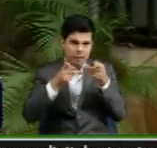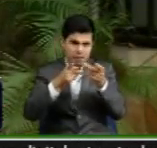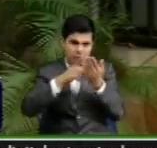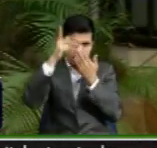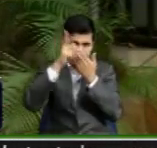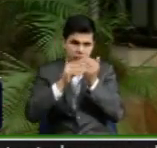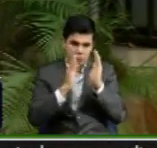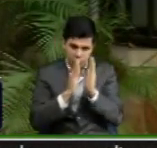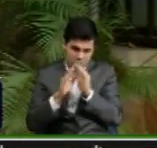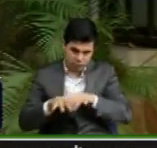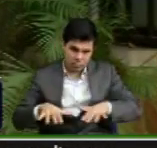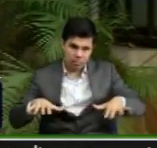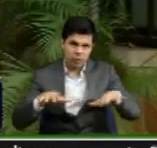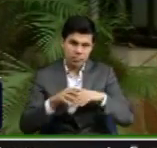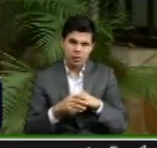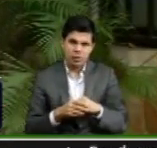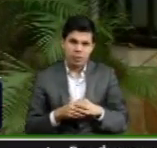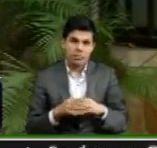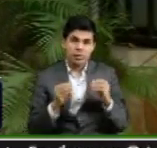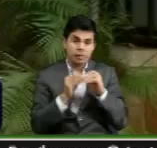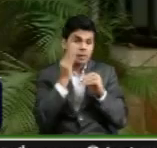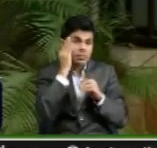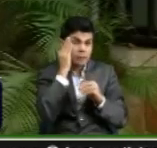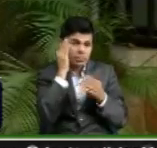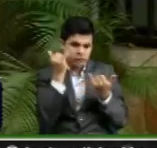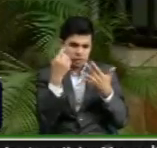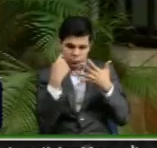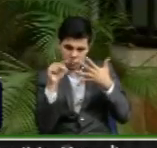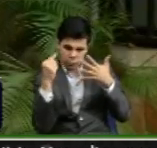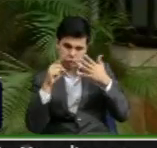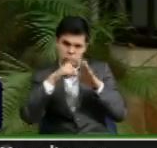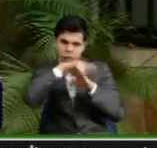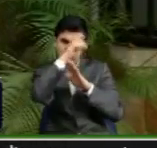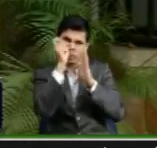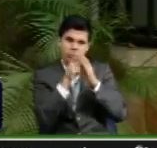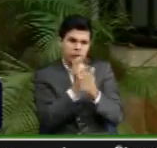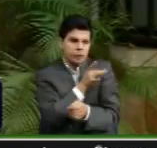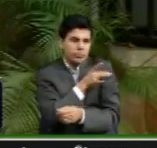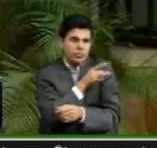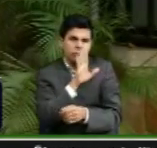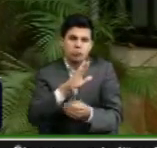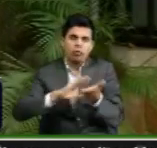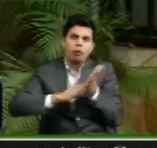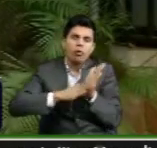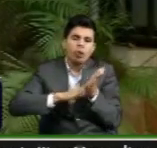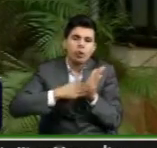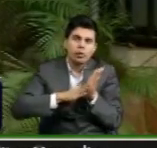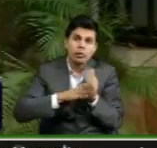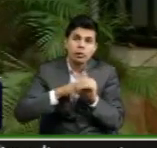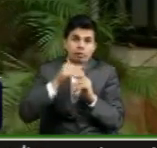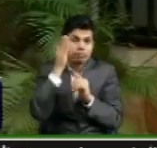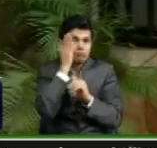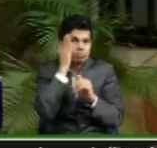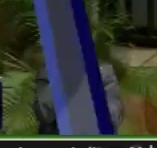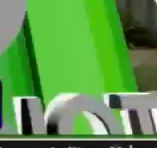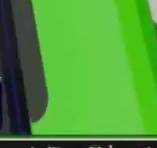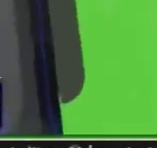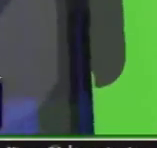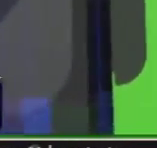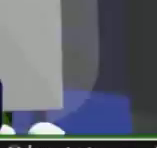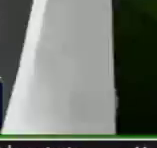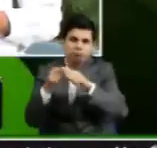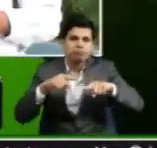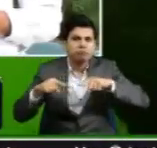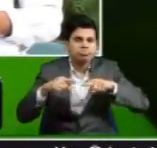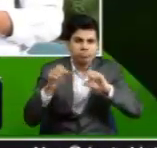espera que dar a la fiscalía general de la nación se mantiene la fiscalía seccional de floridablanca para saber si cambiaron de sede